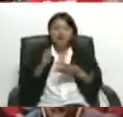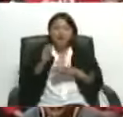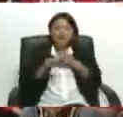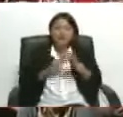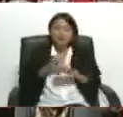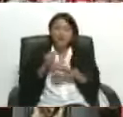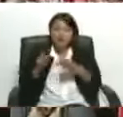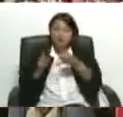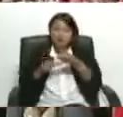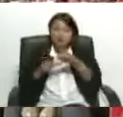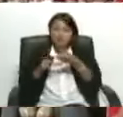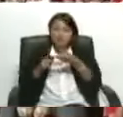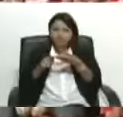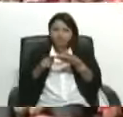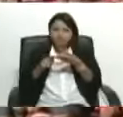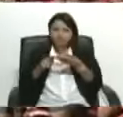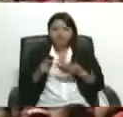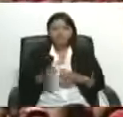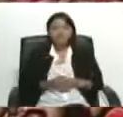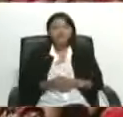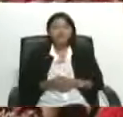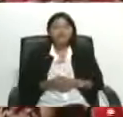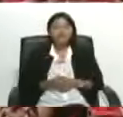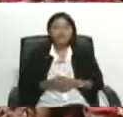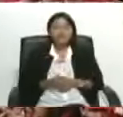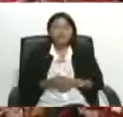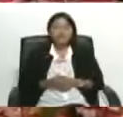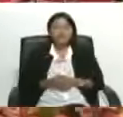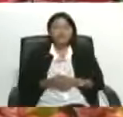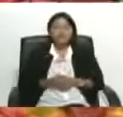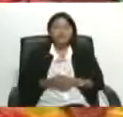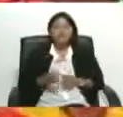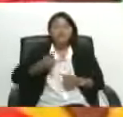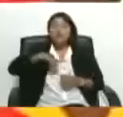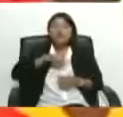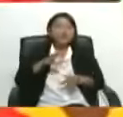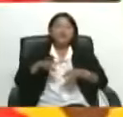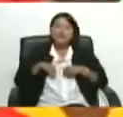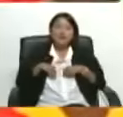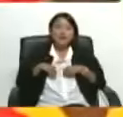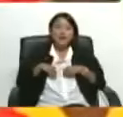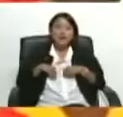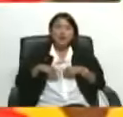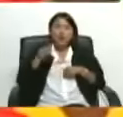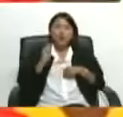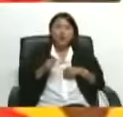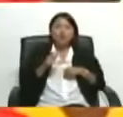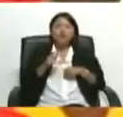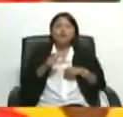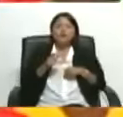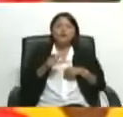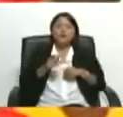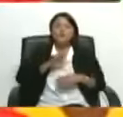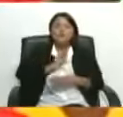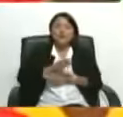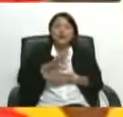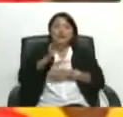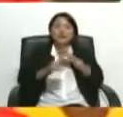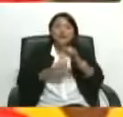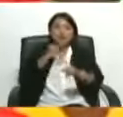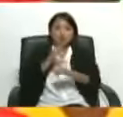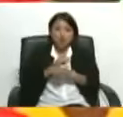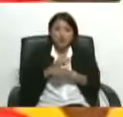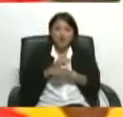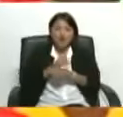Rechazamos absolutamente que la Corte Penal meta sus narices. Ustedes saben quién es la